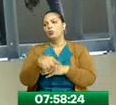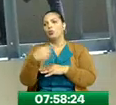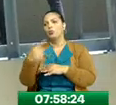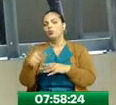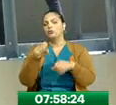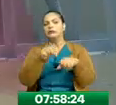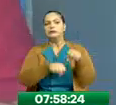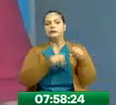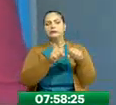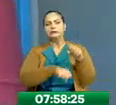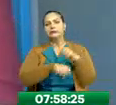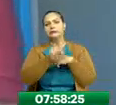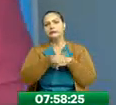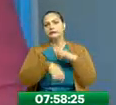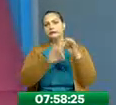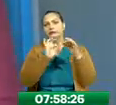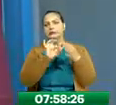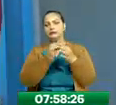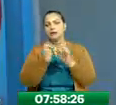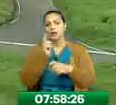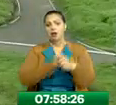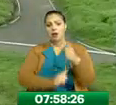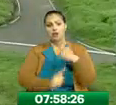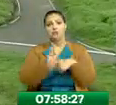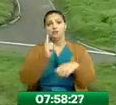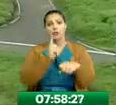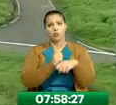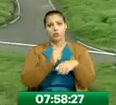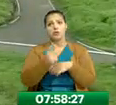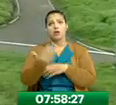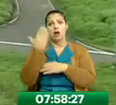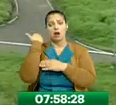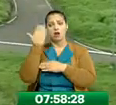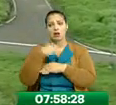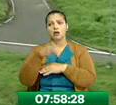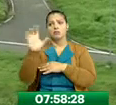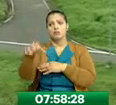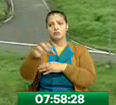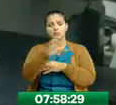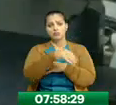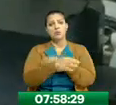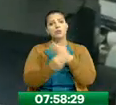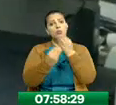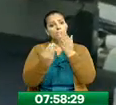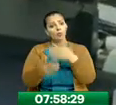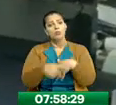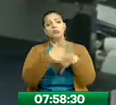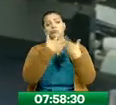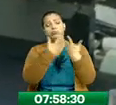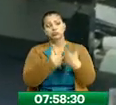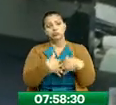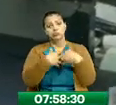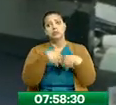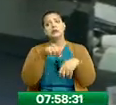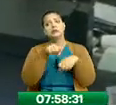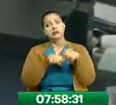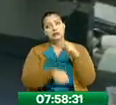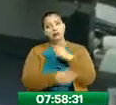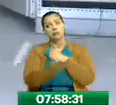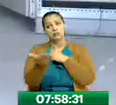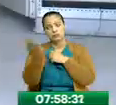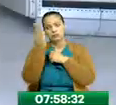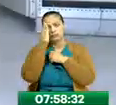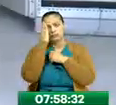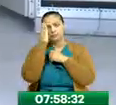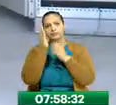según Refinería, fue informado el año pasado a los alcaldes de los 3 cantones. En el caso de Montecristi se presentó una medida cautelar para exigir